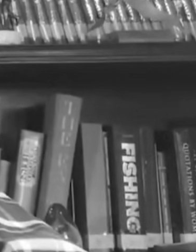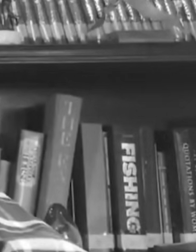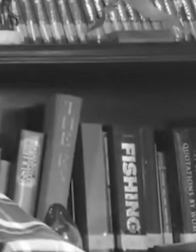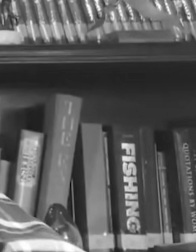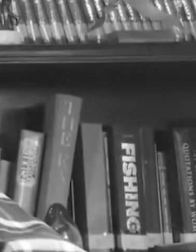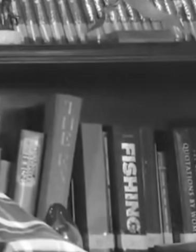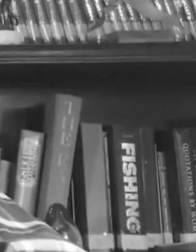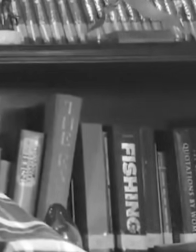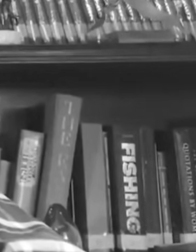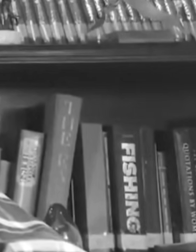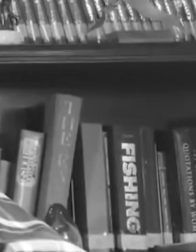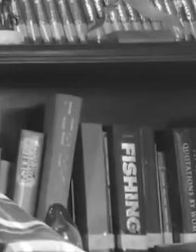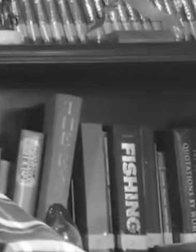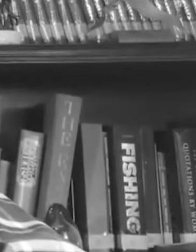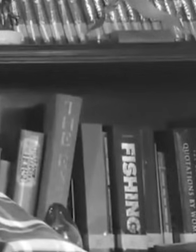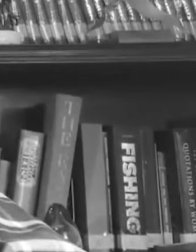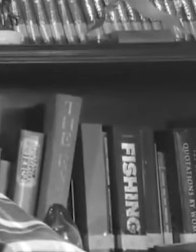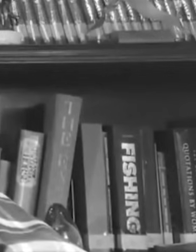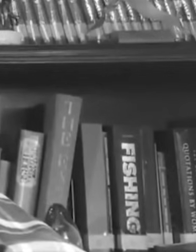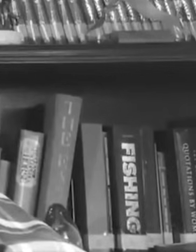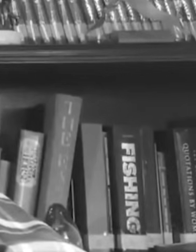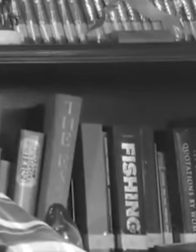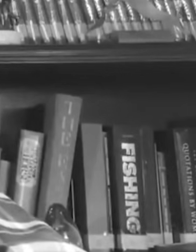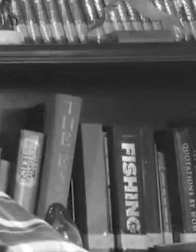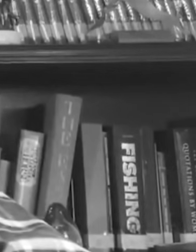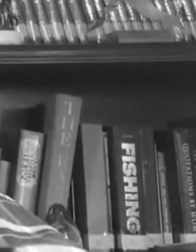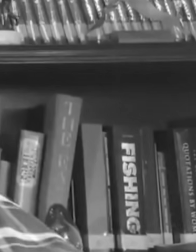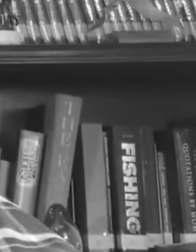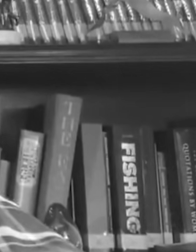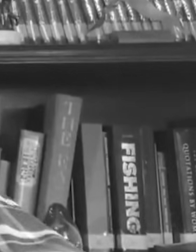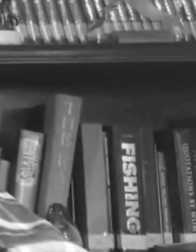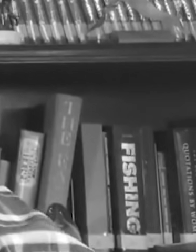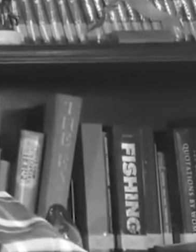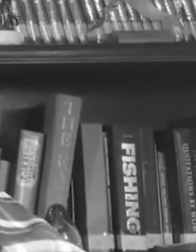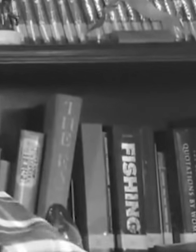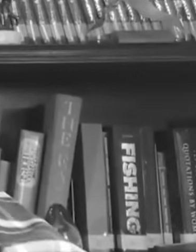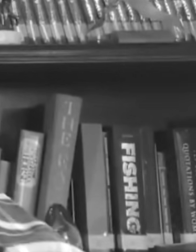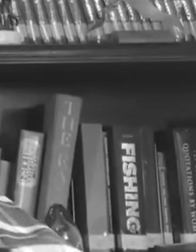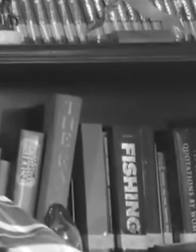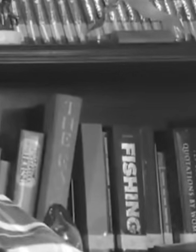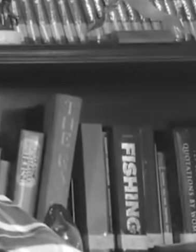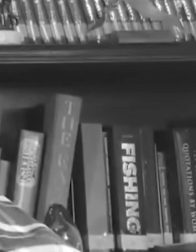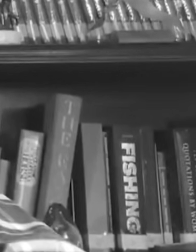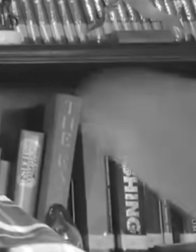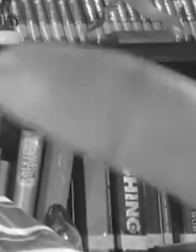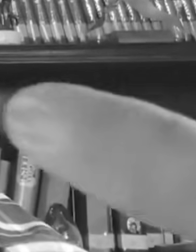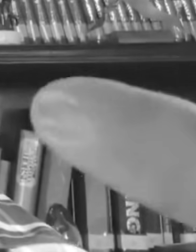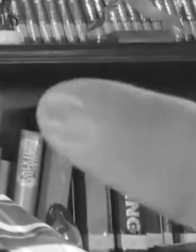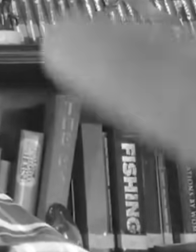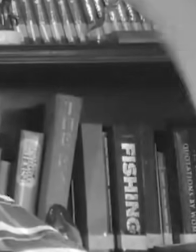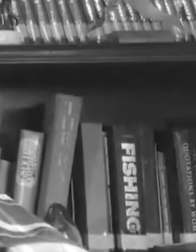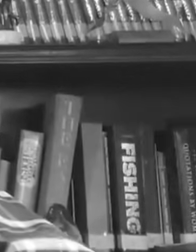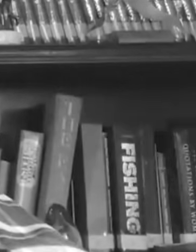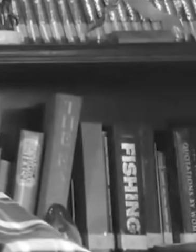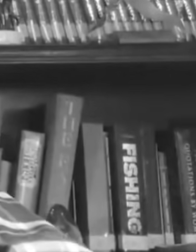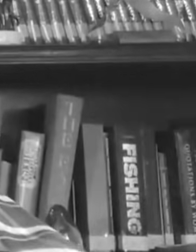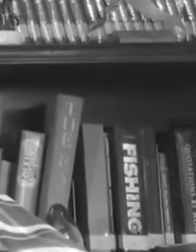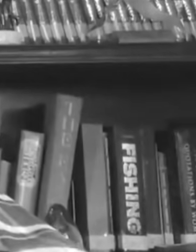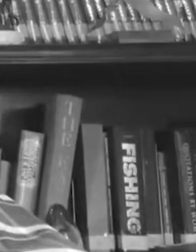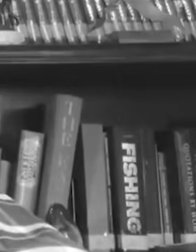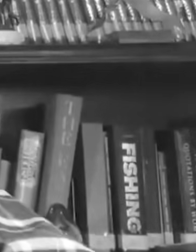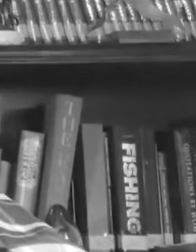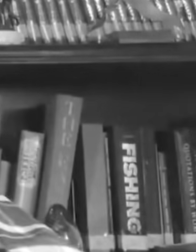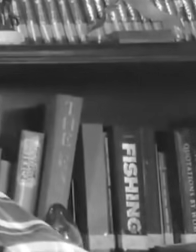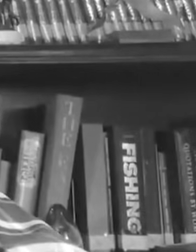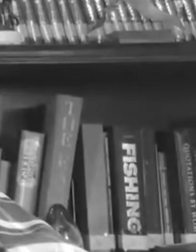nos espera en el año 2024. Xóchitl se ha ofrecido para formar este